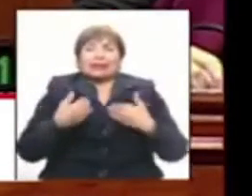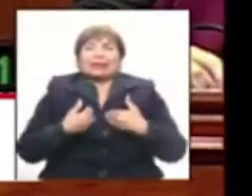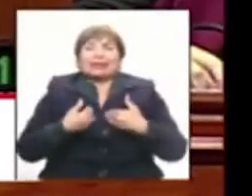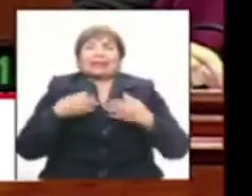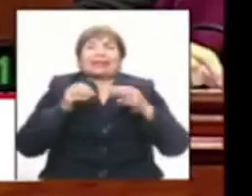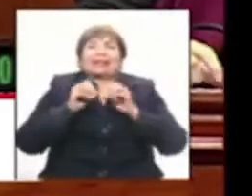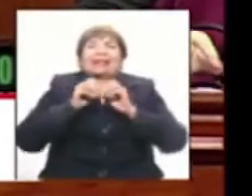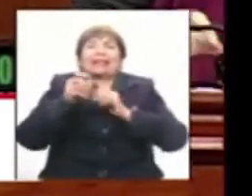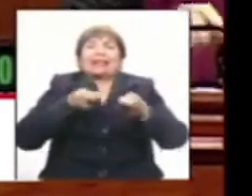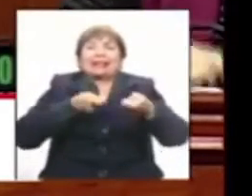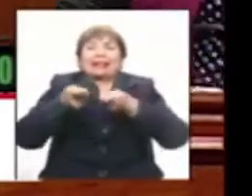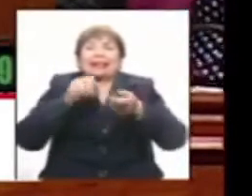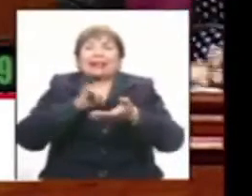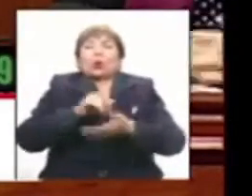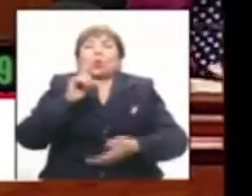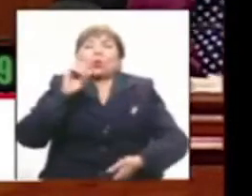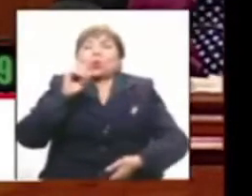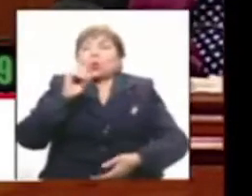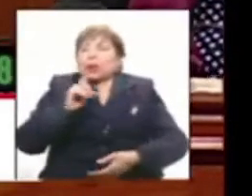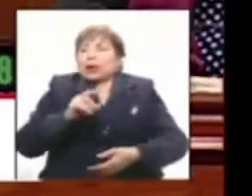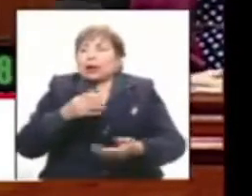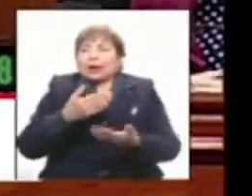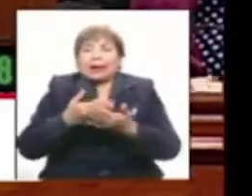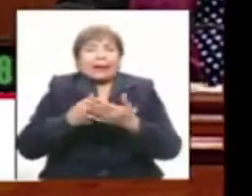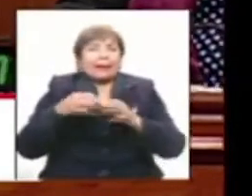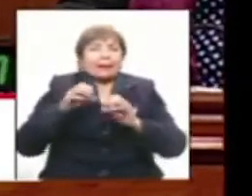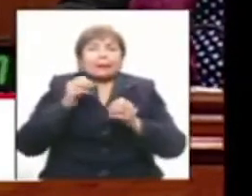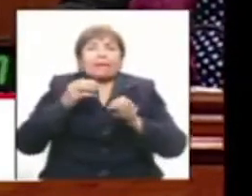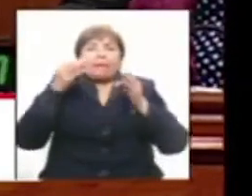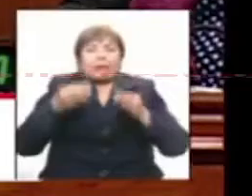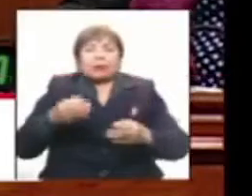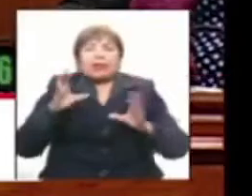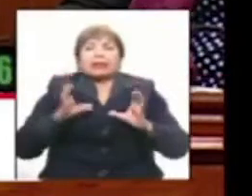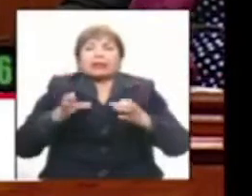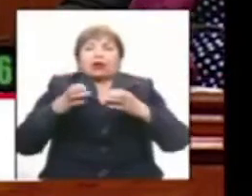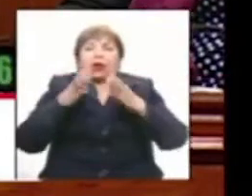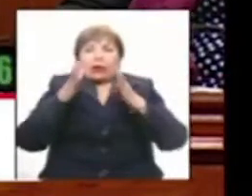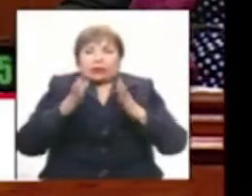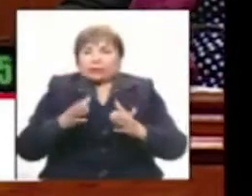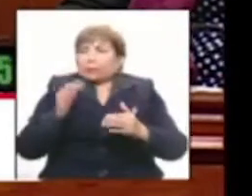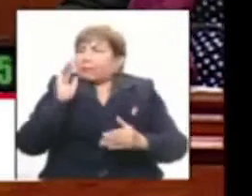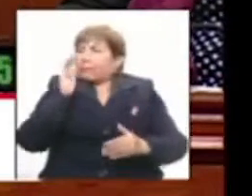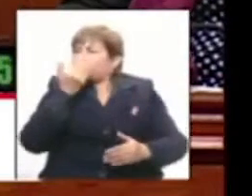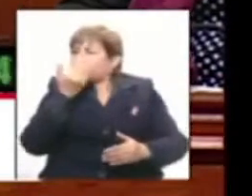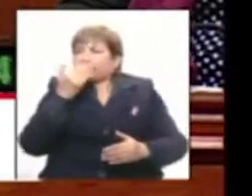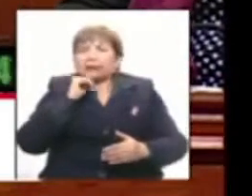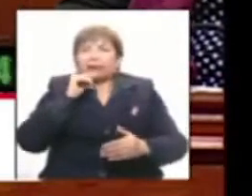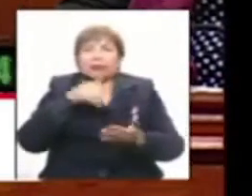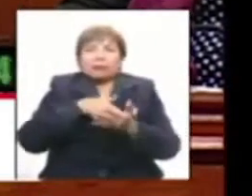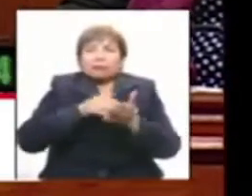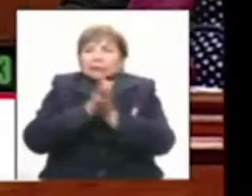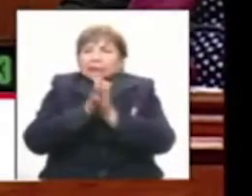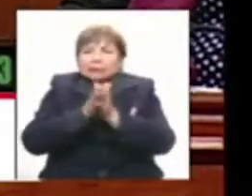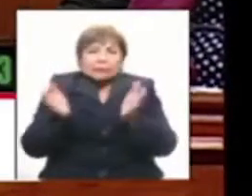una clara injerencia sobre una de las atribuciones fundamentales del Congreso. Nos parece que adolece de